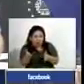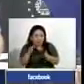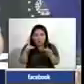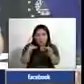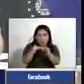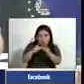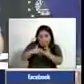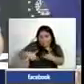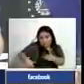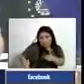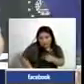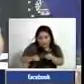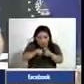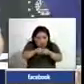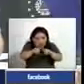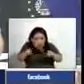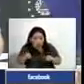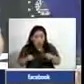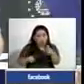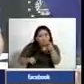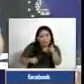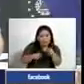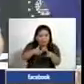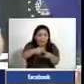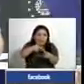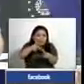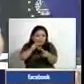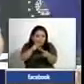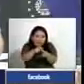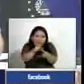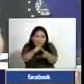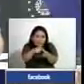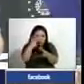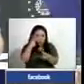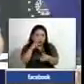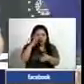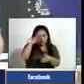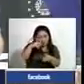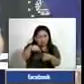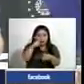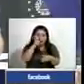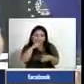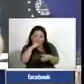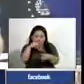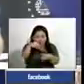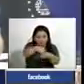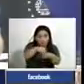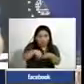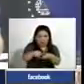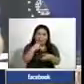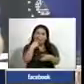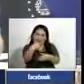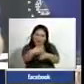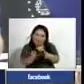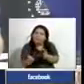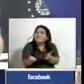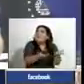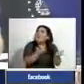hechiza con unas balas que iban para uno de